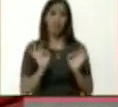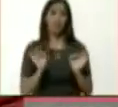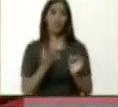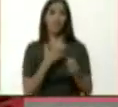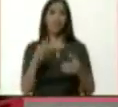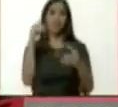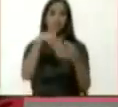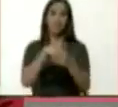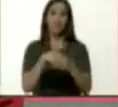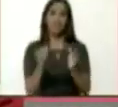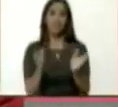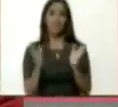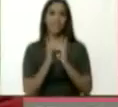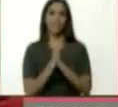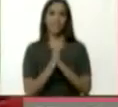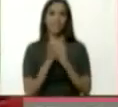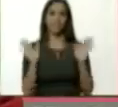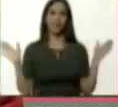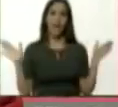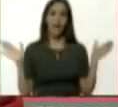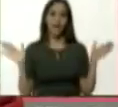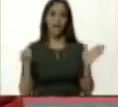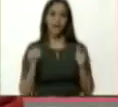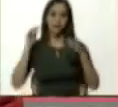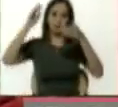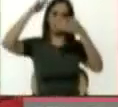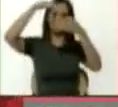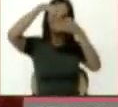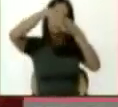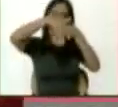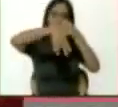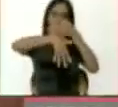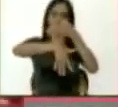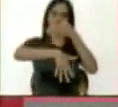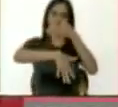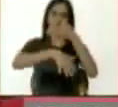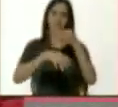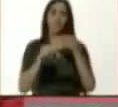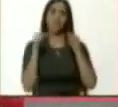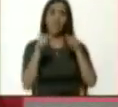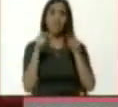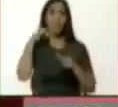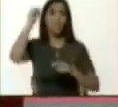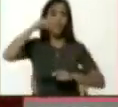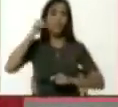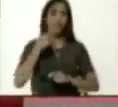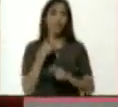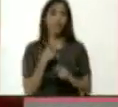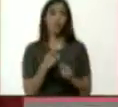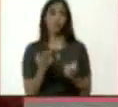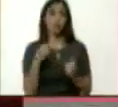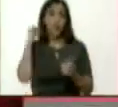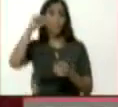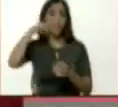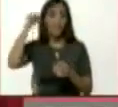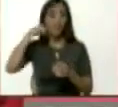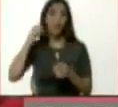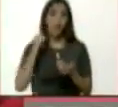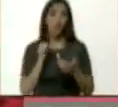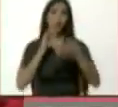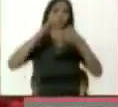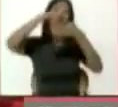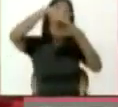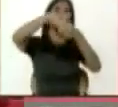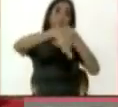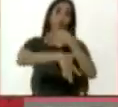Salto Ángel, lo que es el Churumerún. Sí. ¿Ve? Y eso hasta en películas lo han dicho. Porque hicieron una vez una película en base al Churumerún, ¿qué